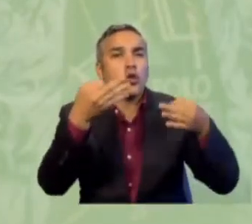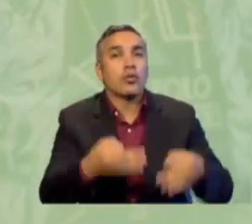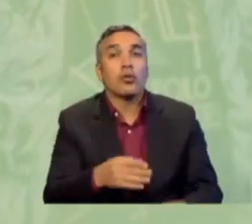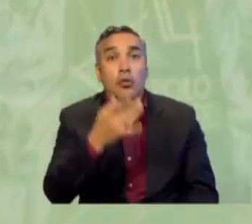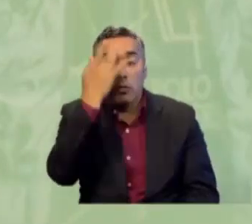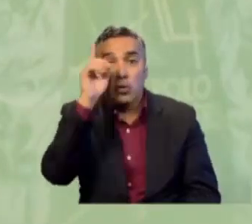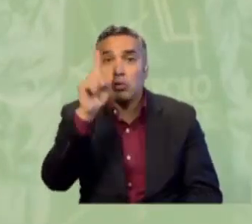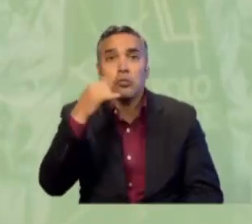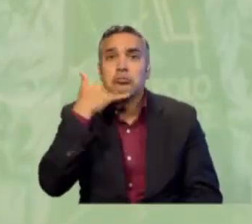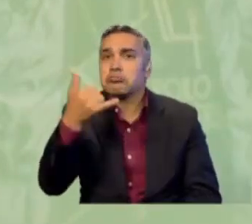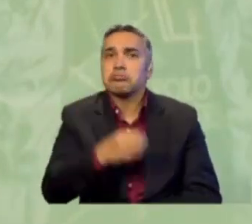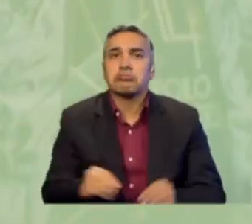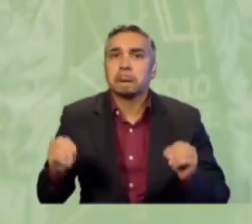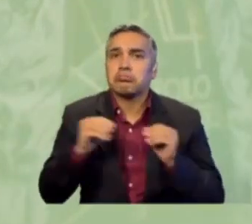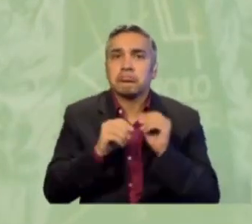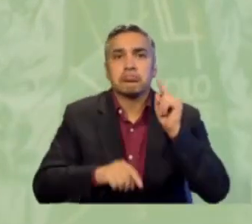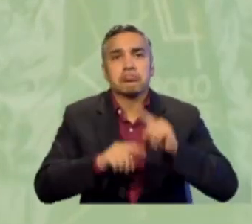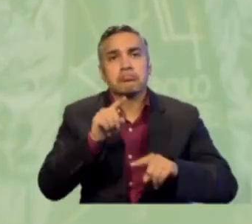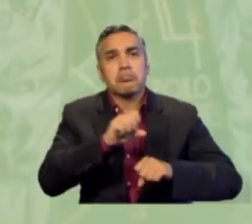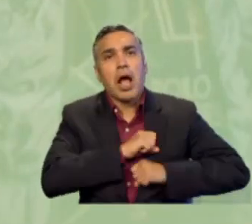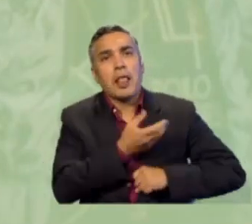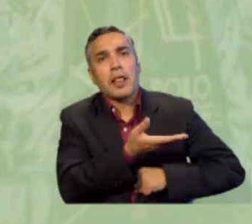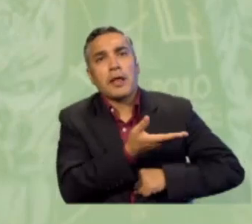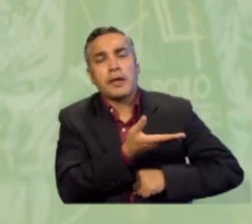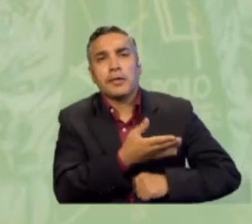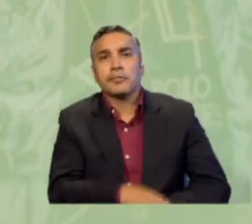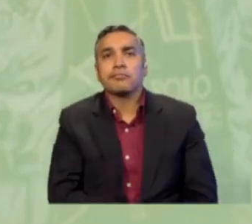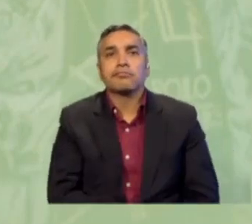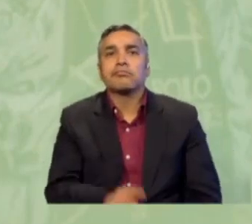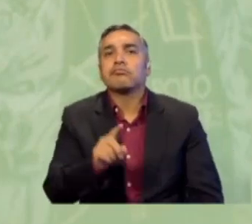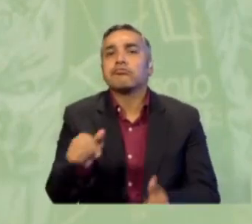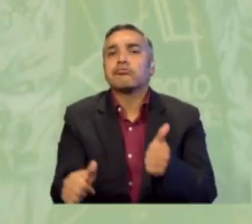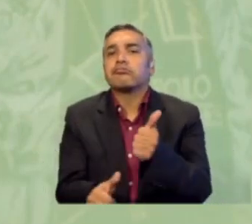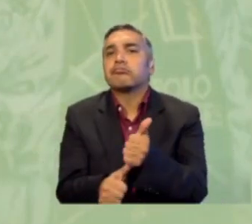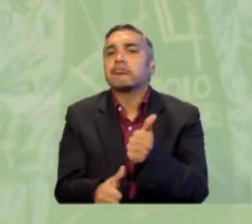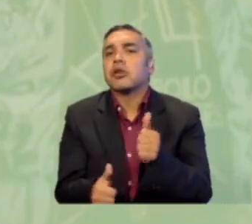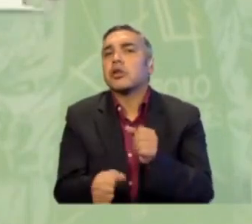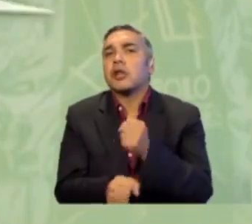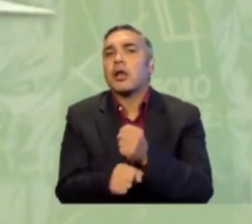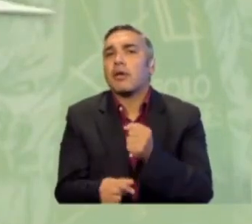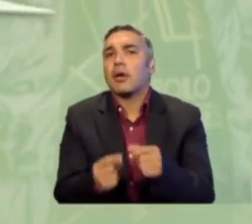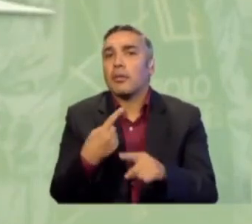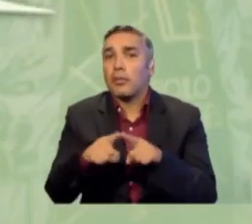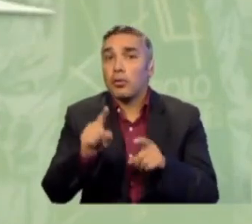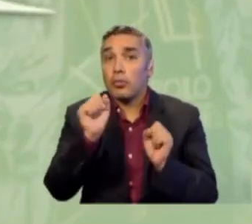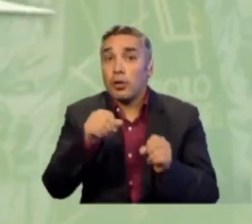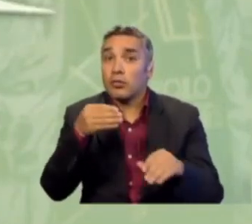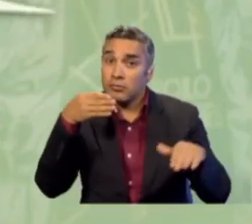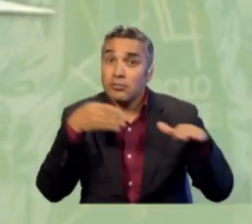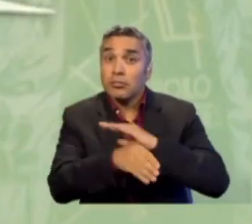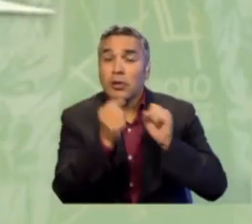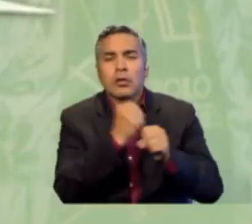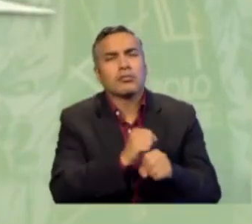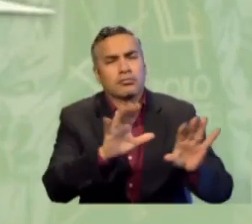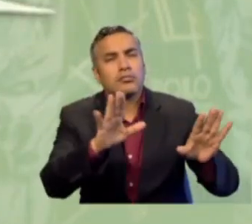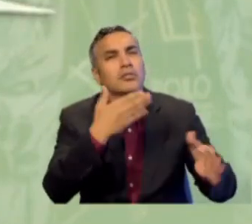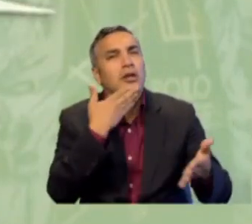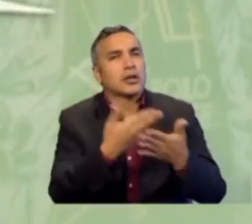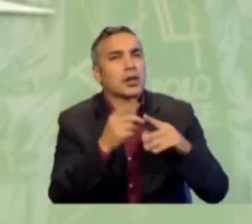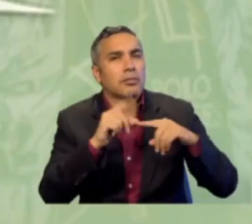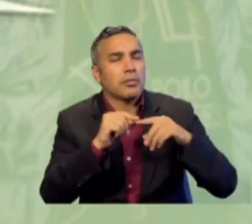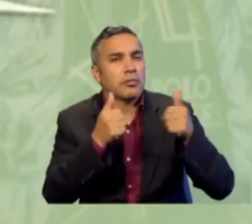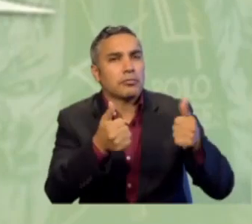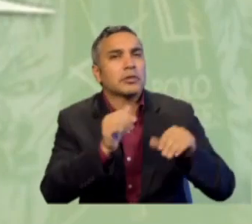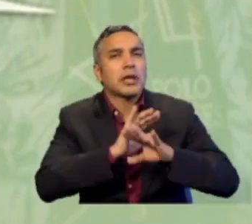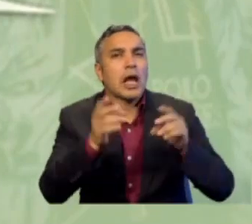le han vuelto a llamar al pana y han puesto un interno mientras tanto. Pero si puedes, ayúdame a ingresarlo. Chévere, gracias, primo.